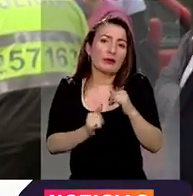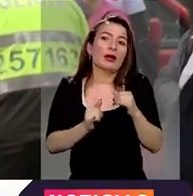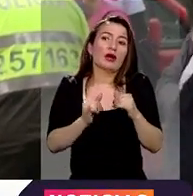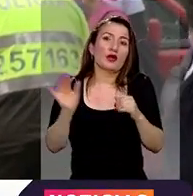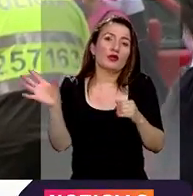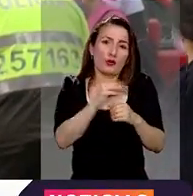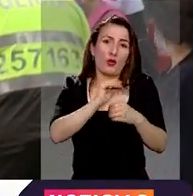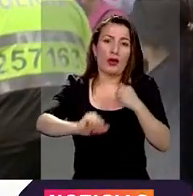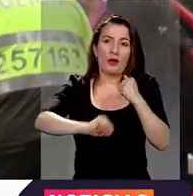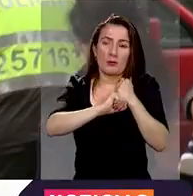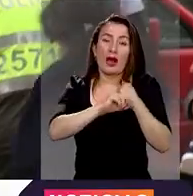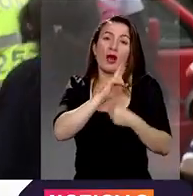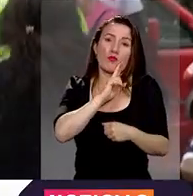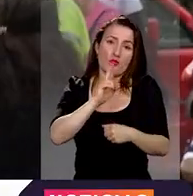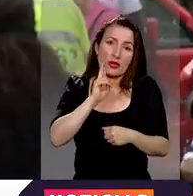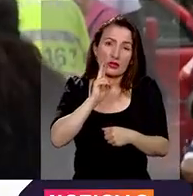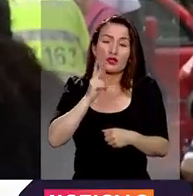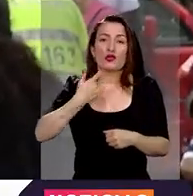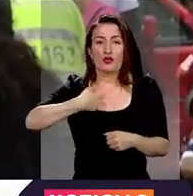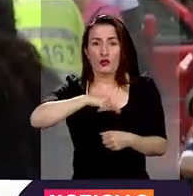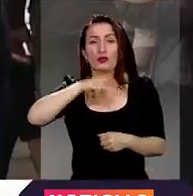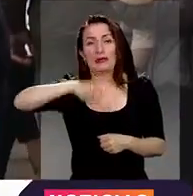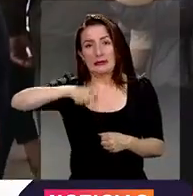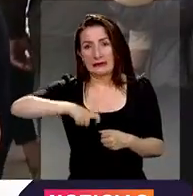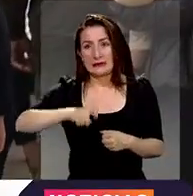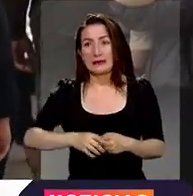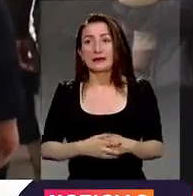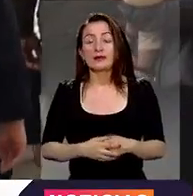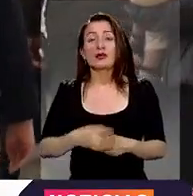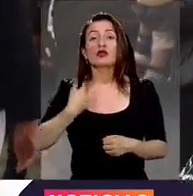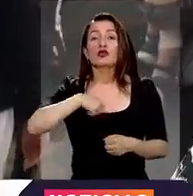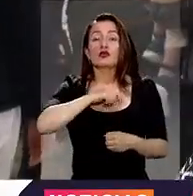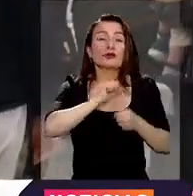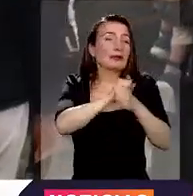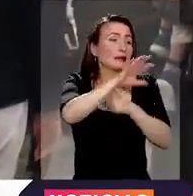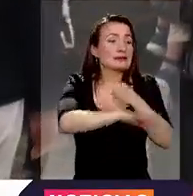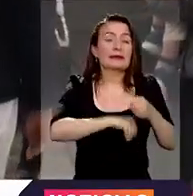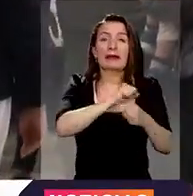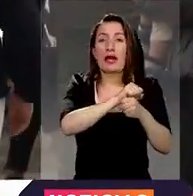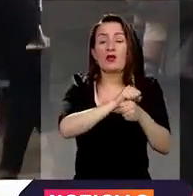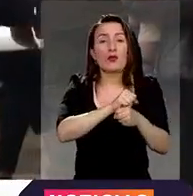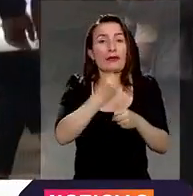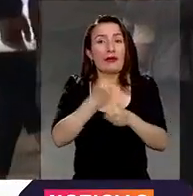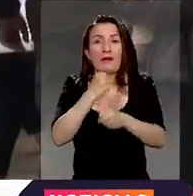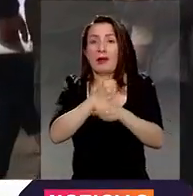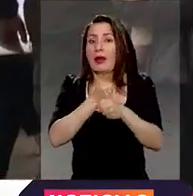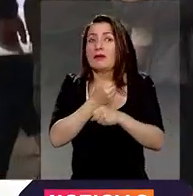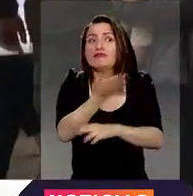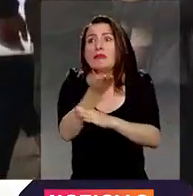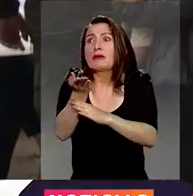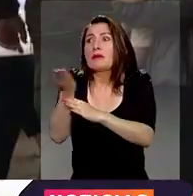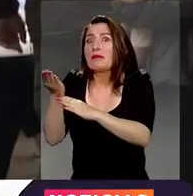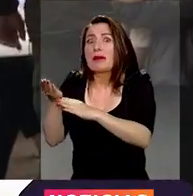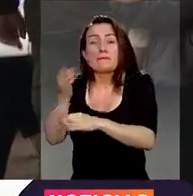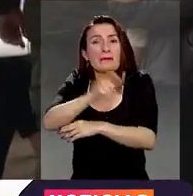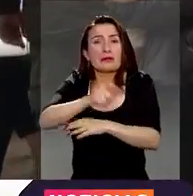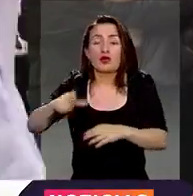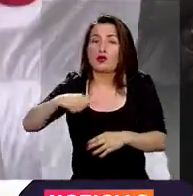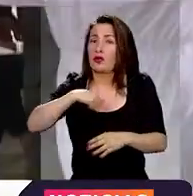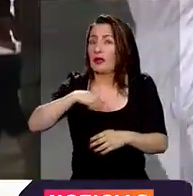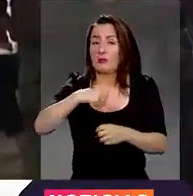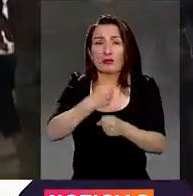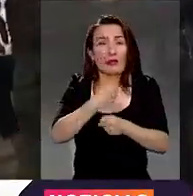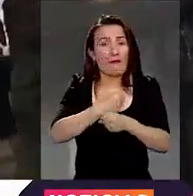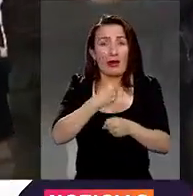nos colaboren con los almuercitos para la gente necesitada. Nosotros somos recicladores y hay mucha gente indigente y gente que no tenemos